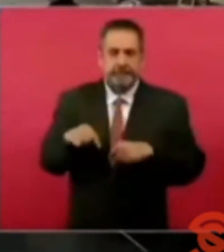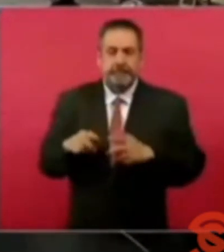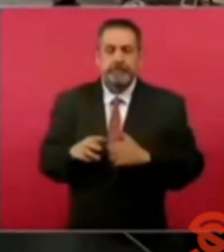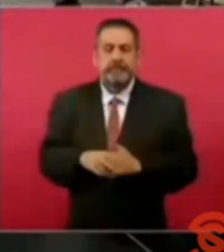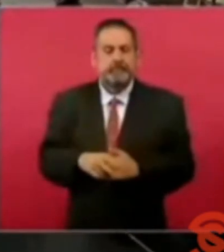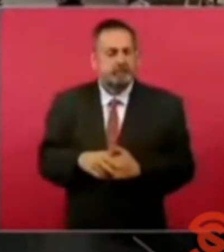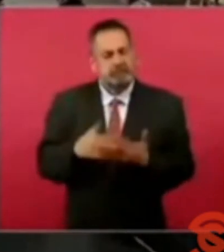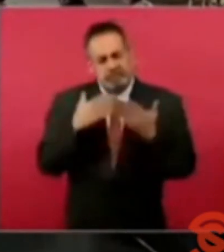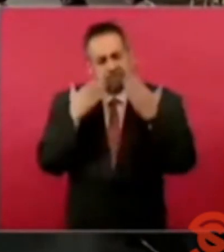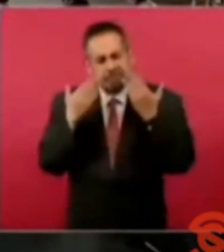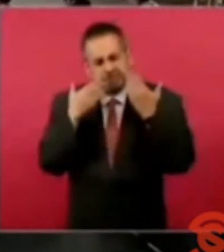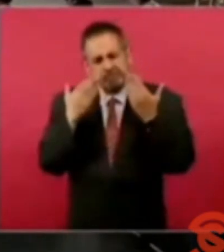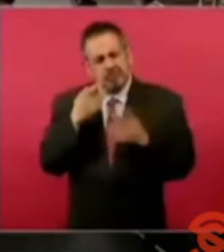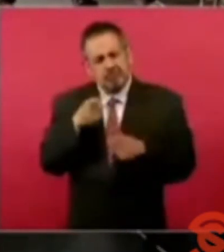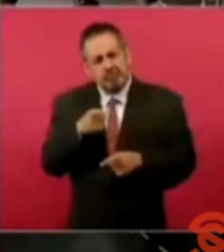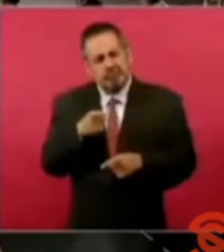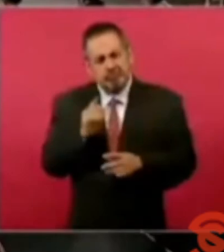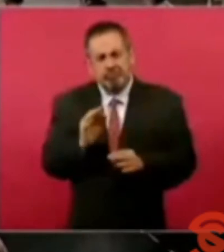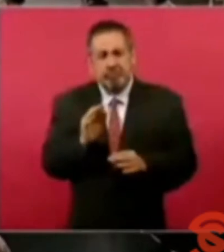agradable,